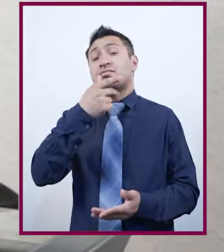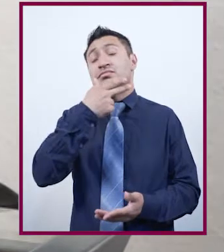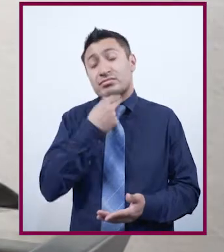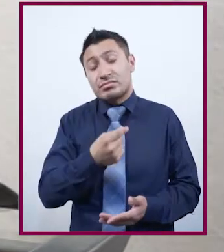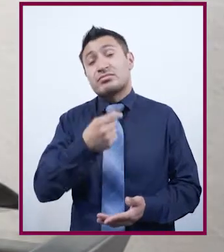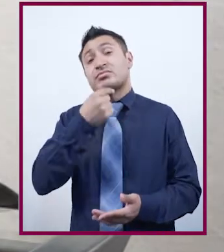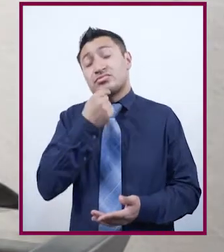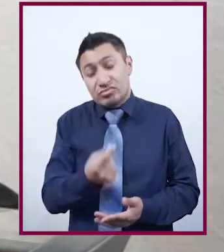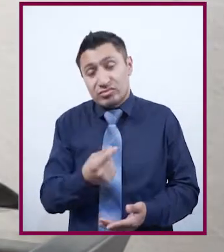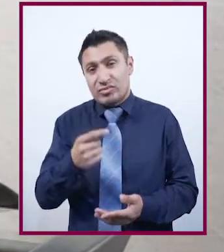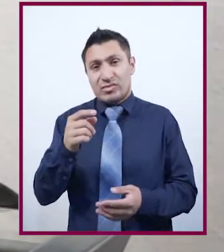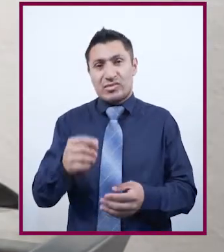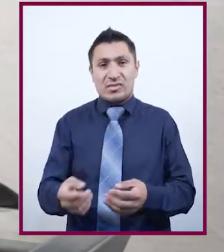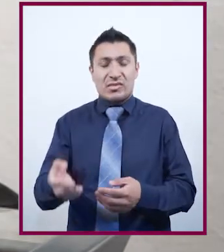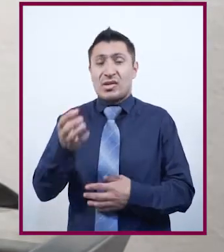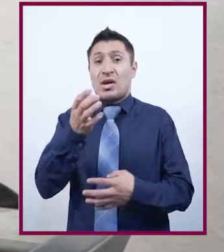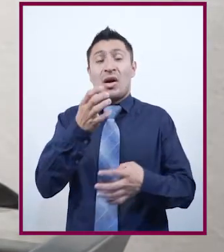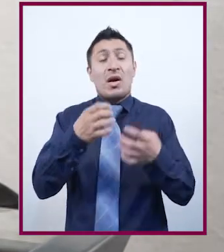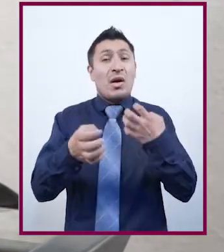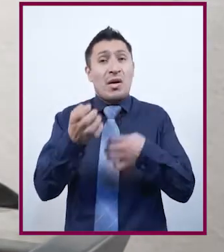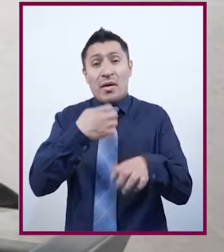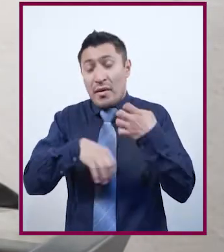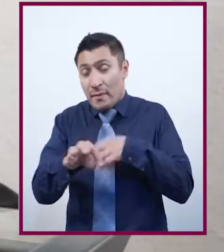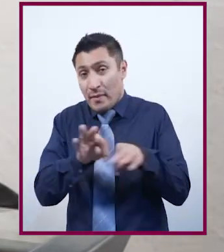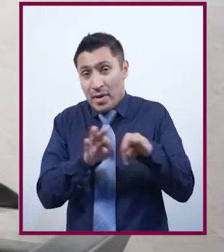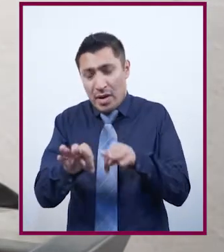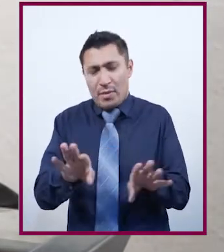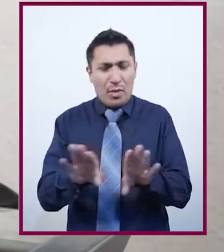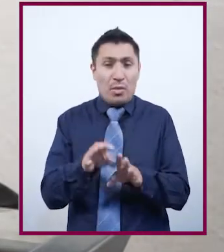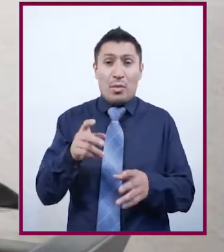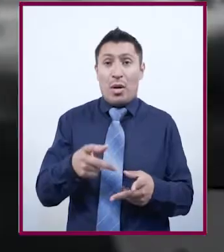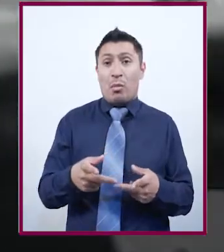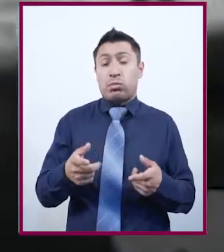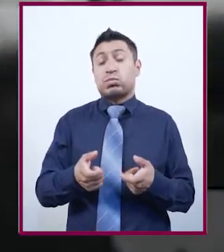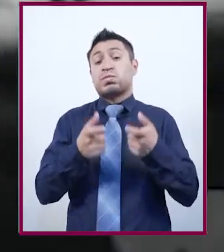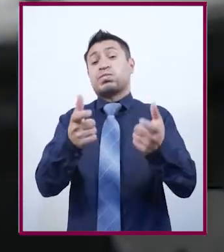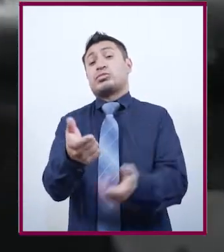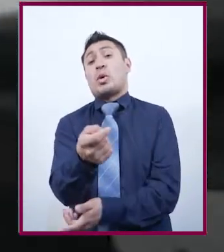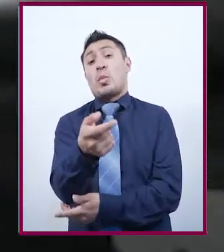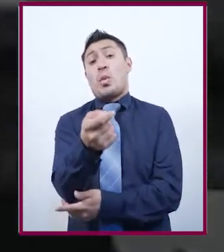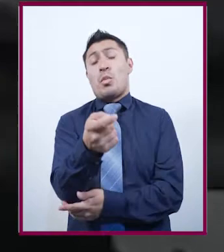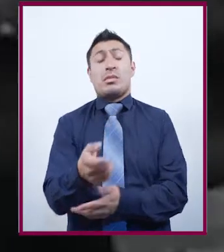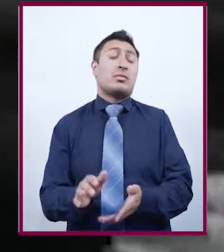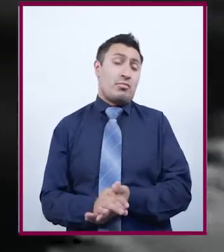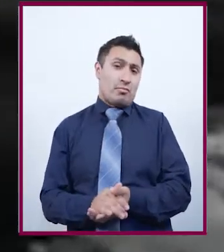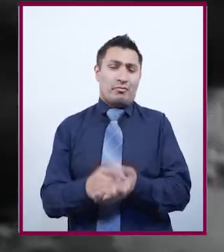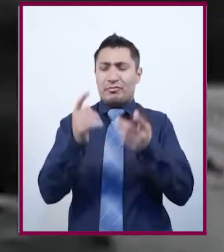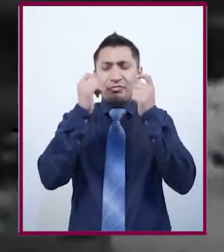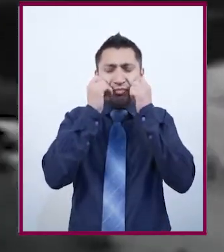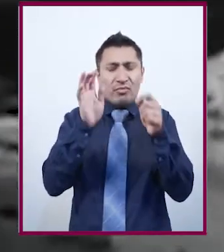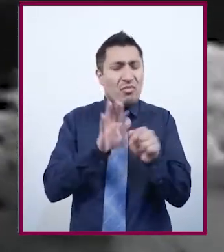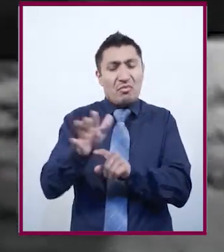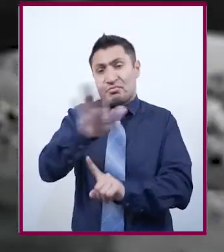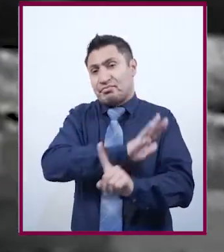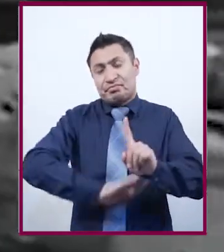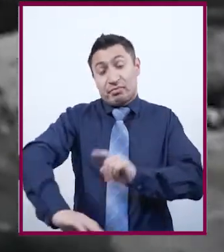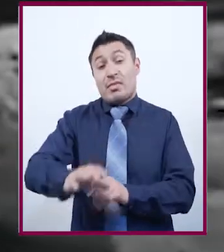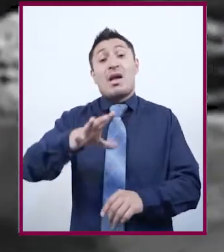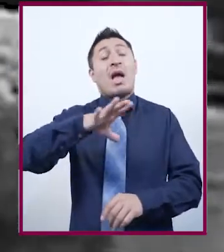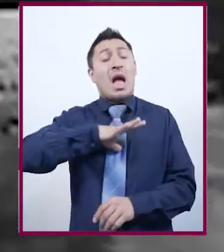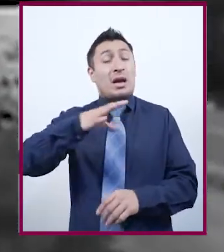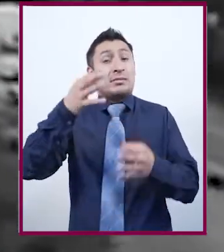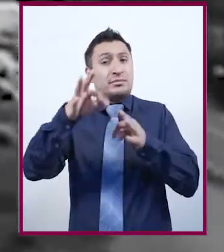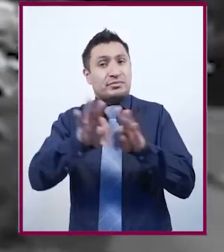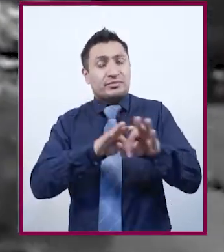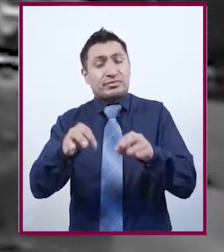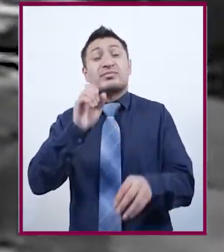ocupaban principalmente las fábricas, bajo condiciones precarias de explotación. Sin importar las condiciones para muchos de ellos, tener